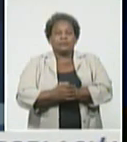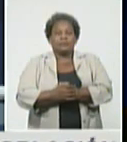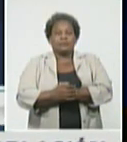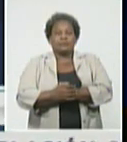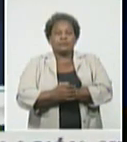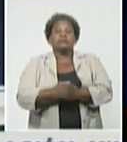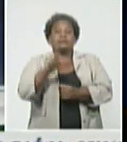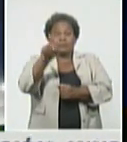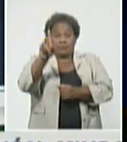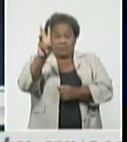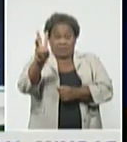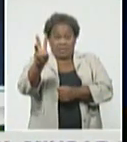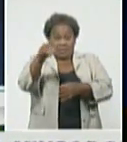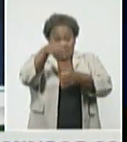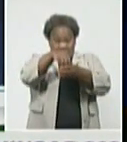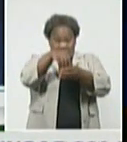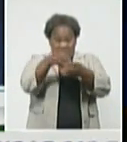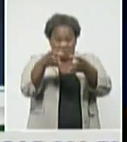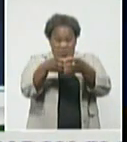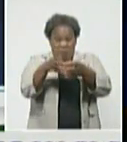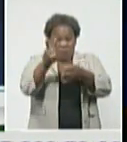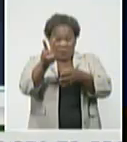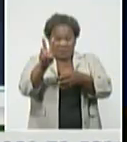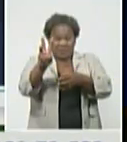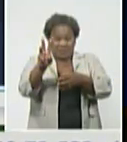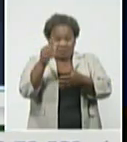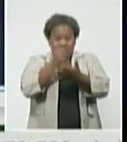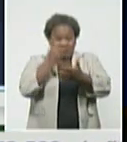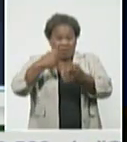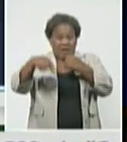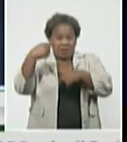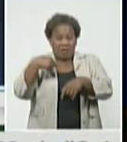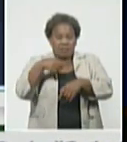13 de los 23 fueron asintomáticos,